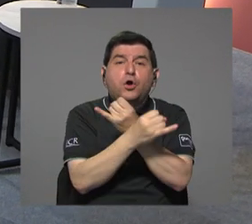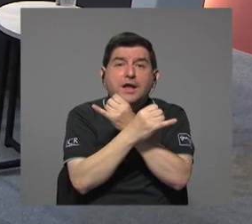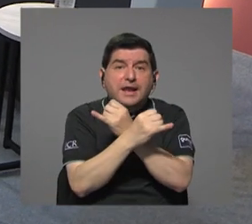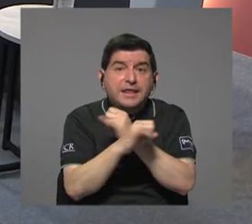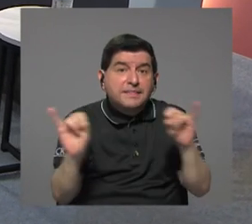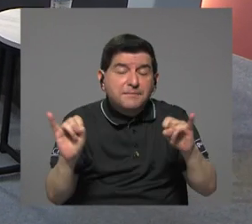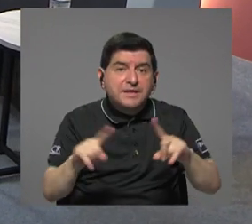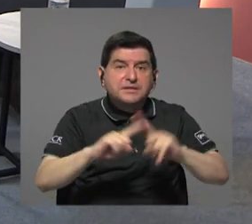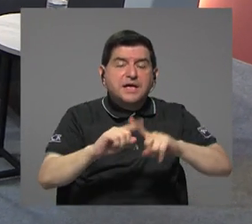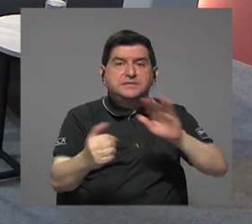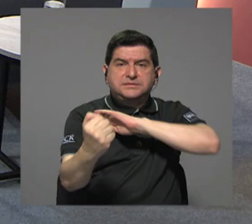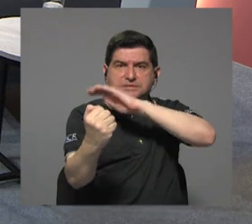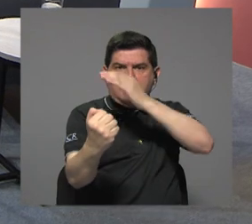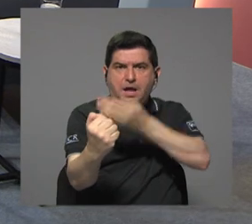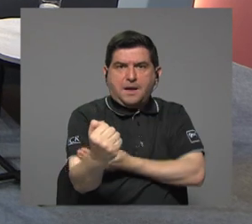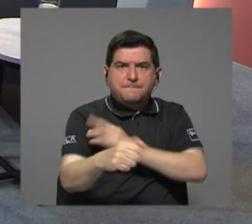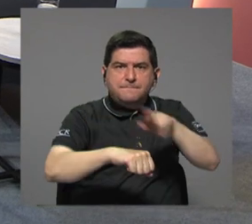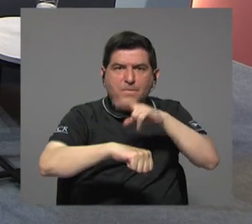poderes